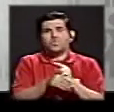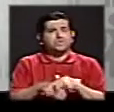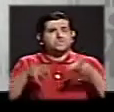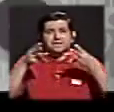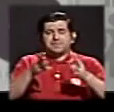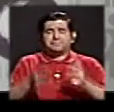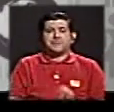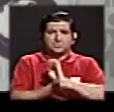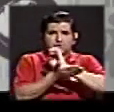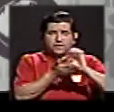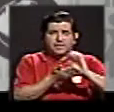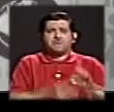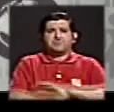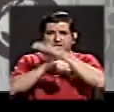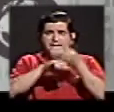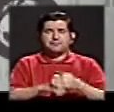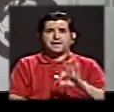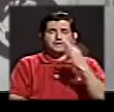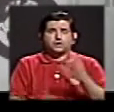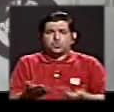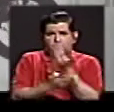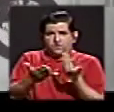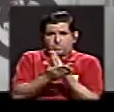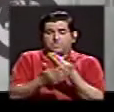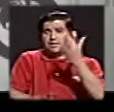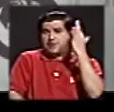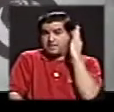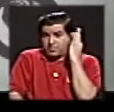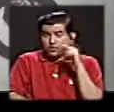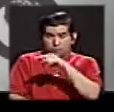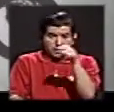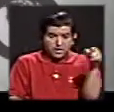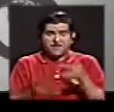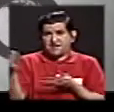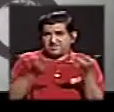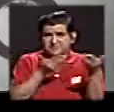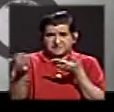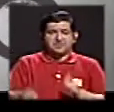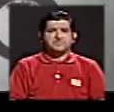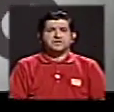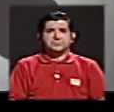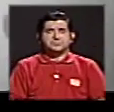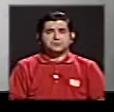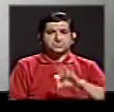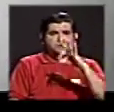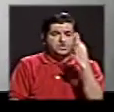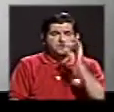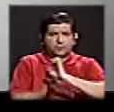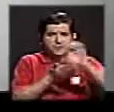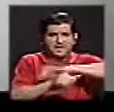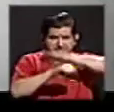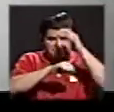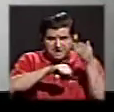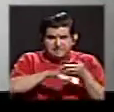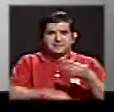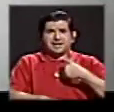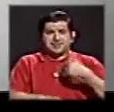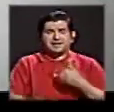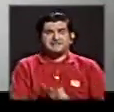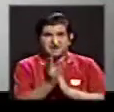método anticonceptivo moderno. Para muchas mujeres, los servicios y métodos anticonceptivos que están